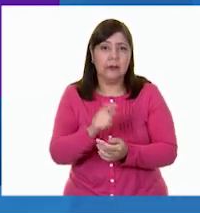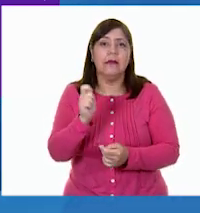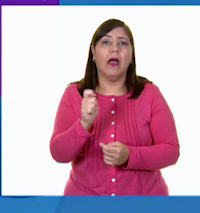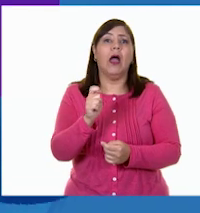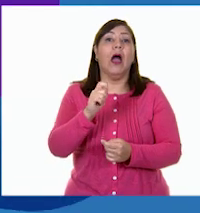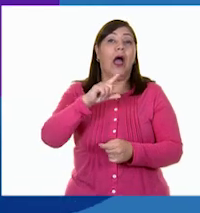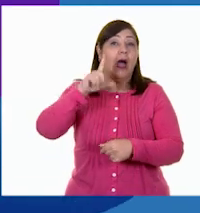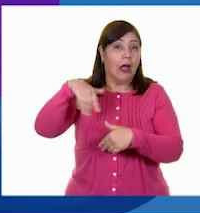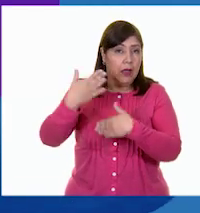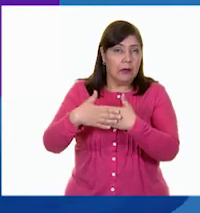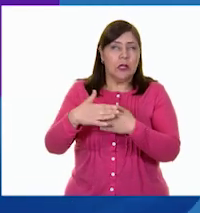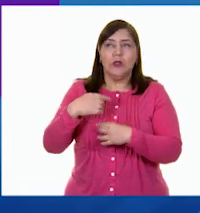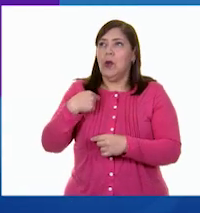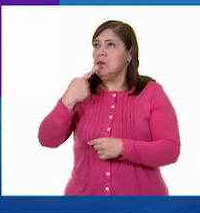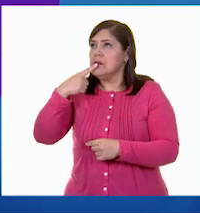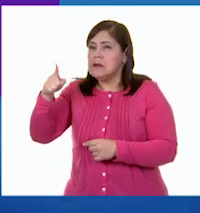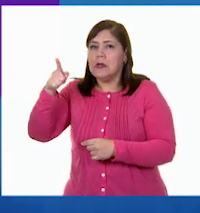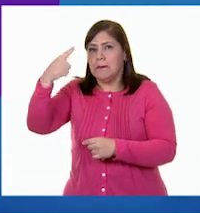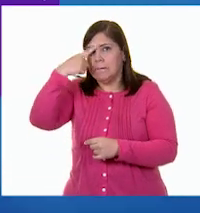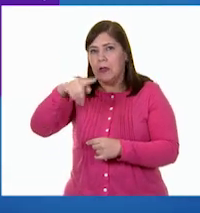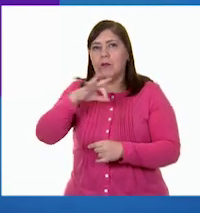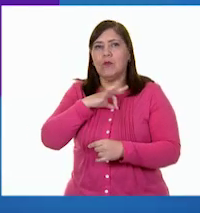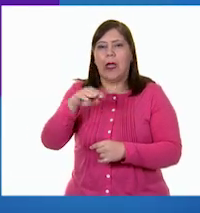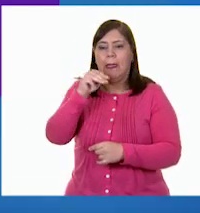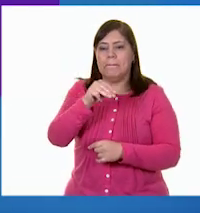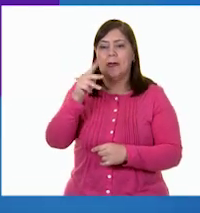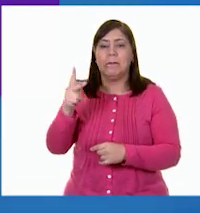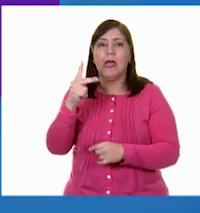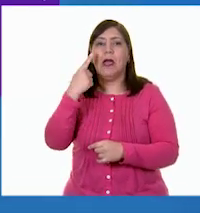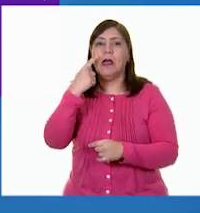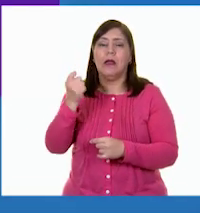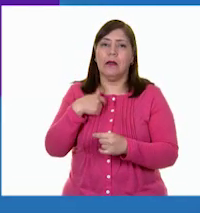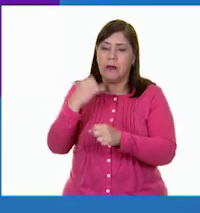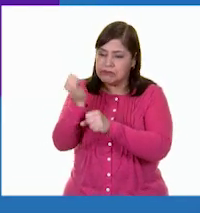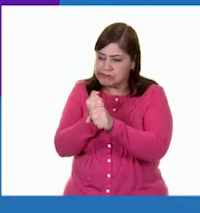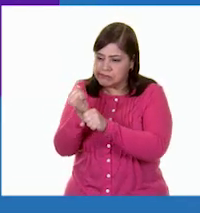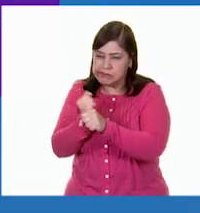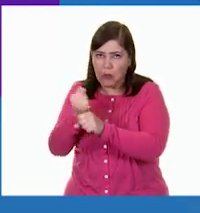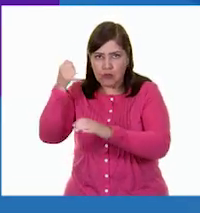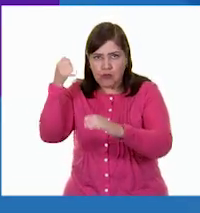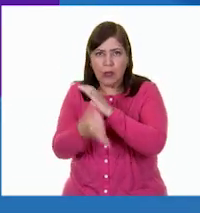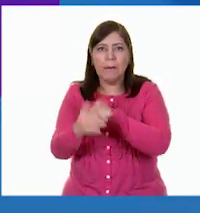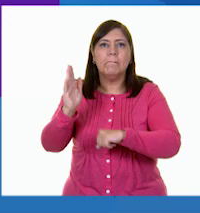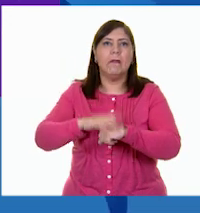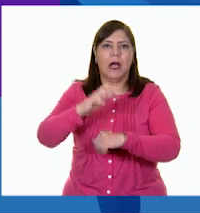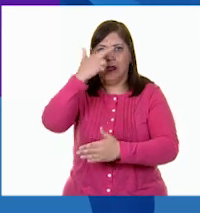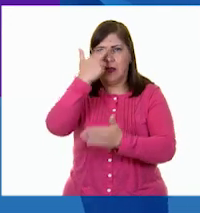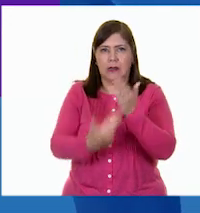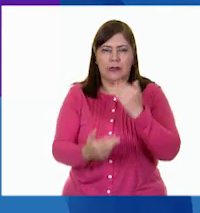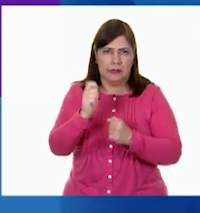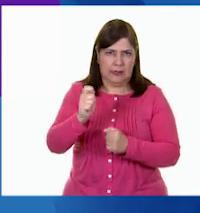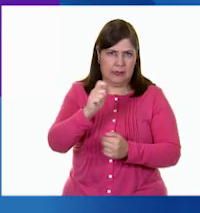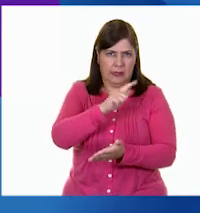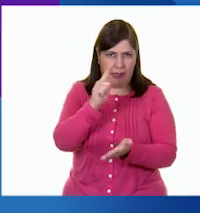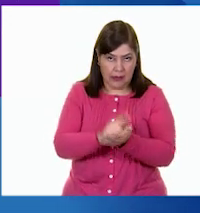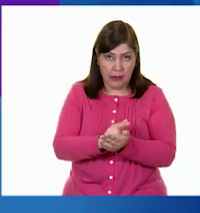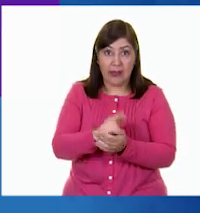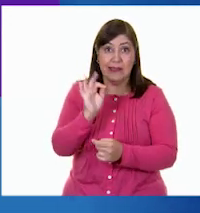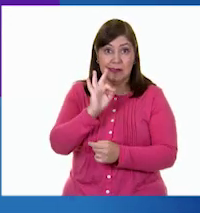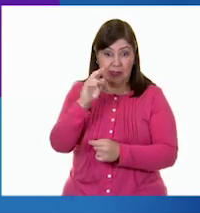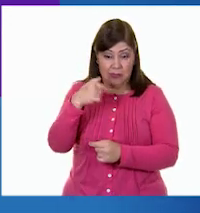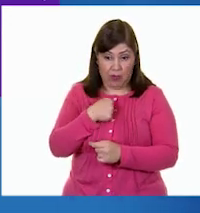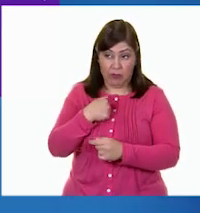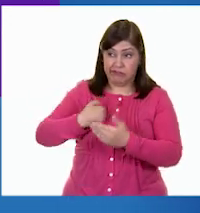requerido posteriormente por la autoridad ministerial correspondiente para investigar el delito. En caso de ser testigo o víctima